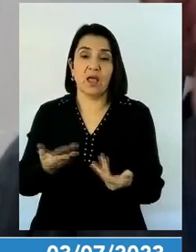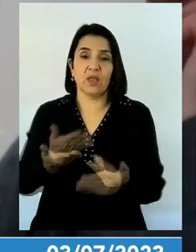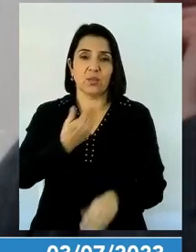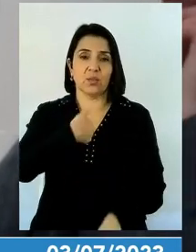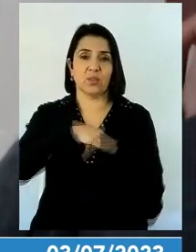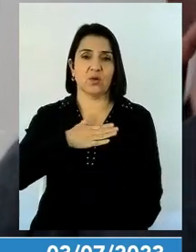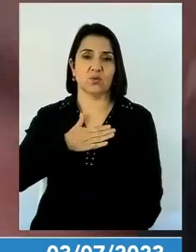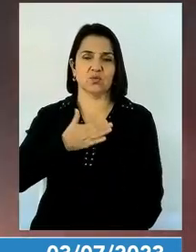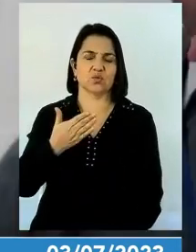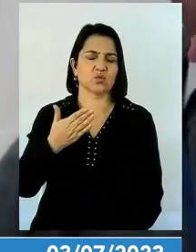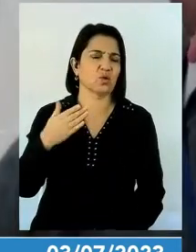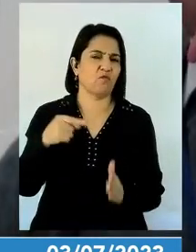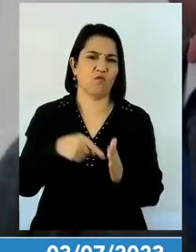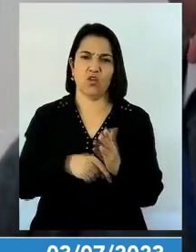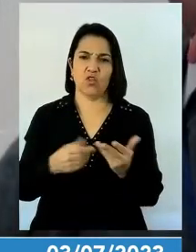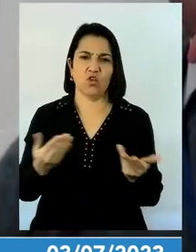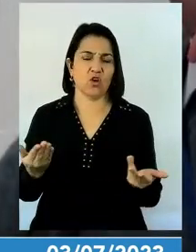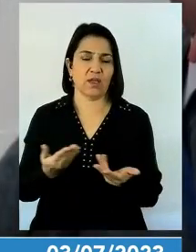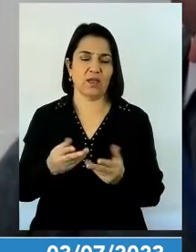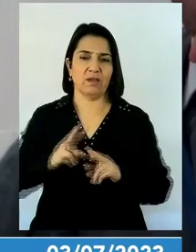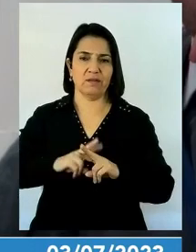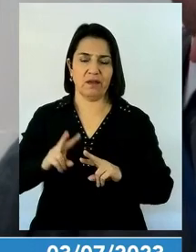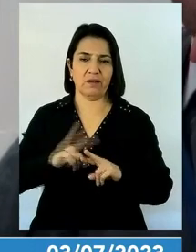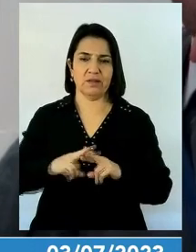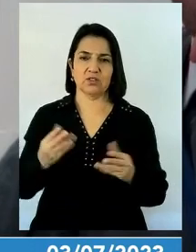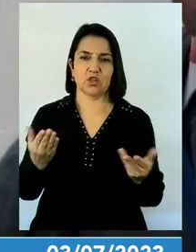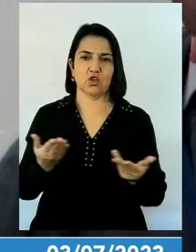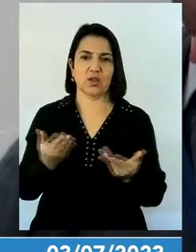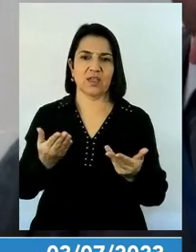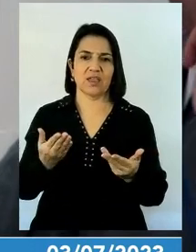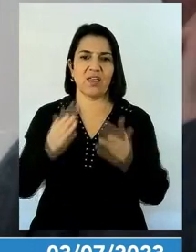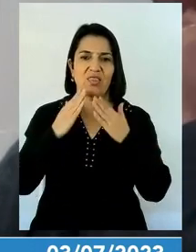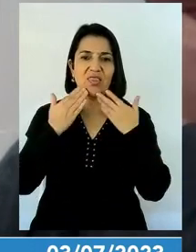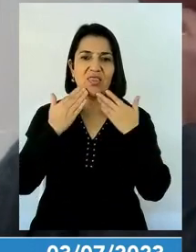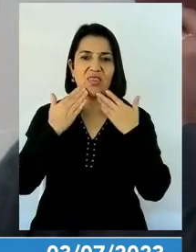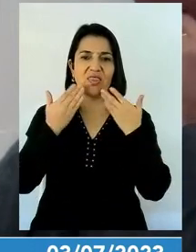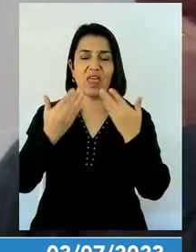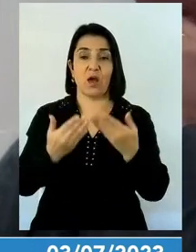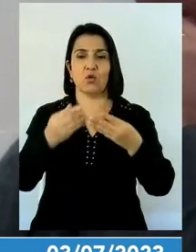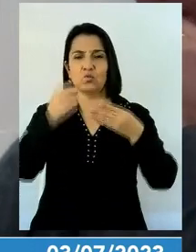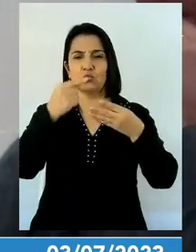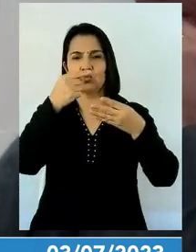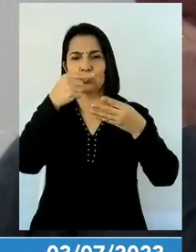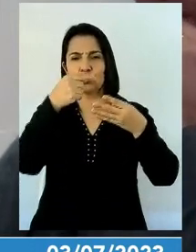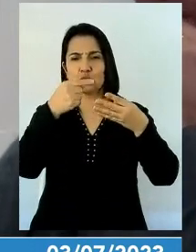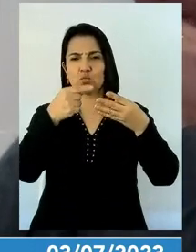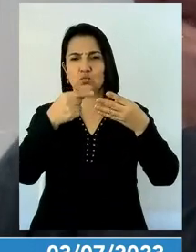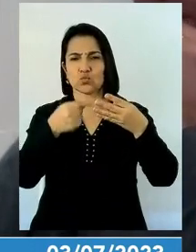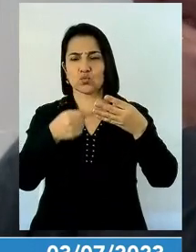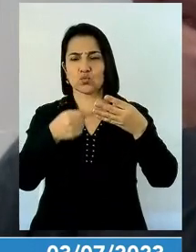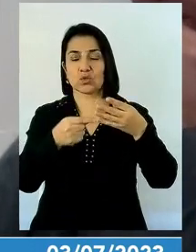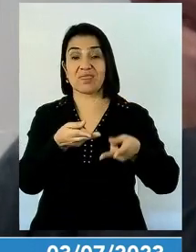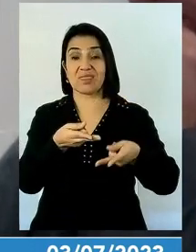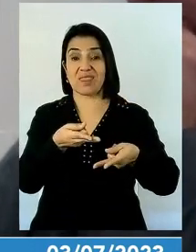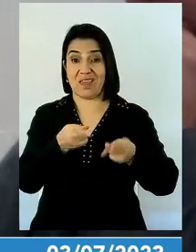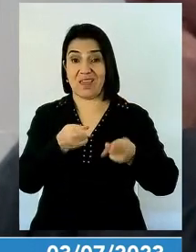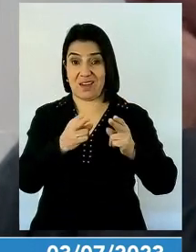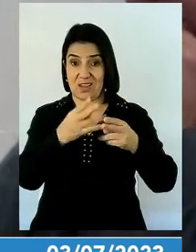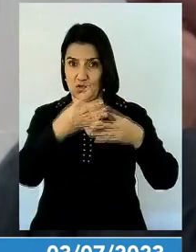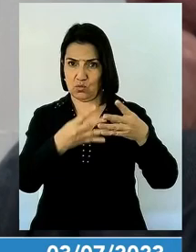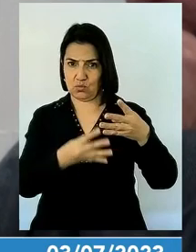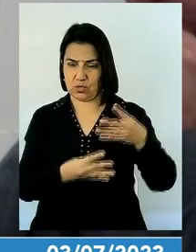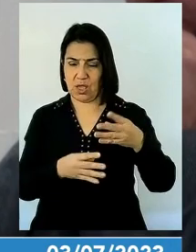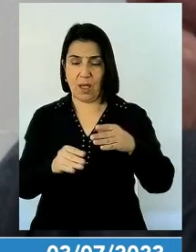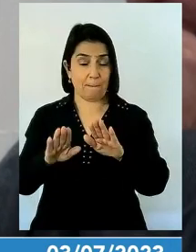fondo vamos realizando es que le vamos dando una lista de derechos paralelos a la naturaleza,